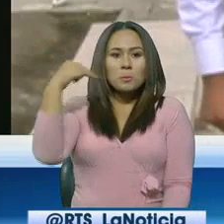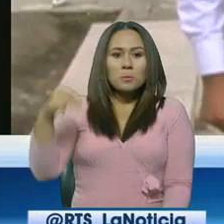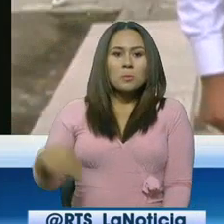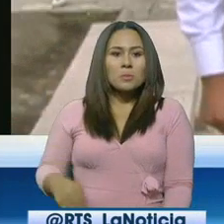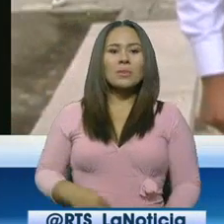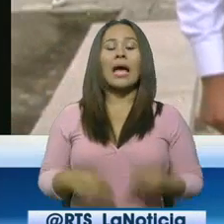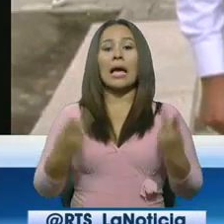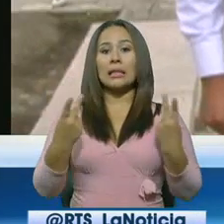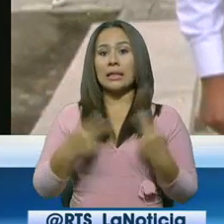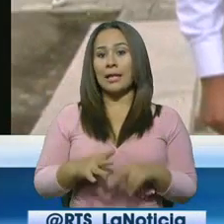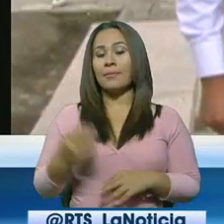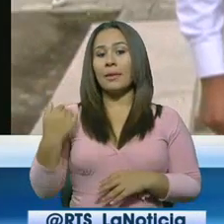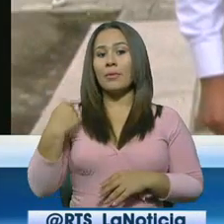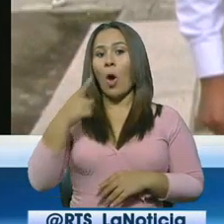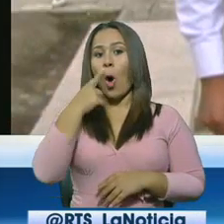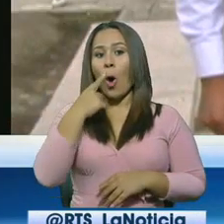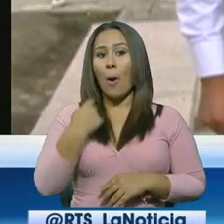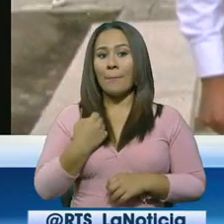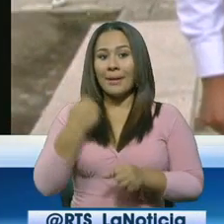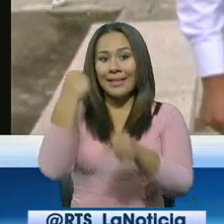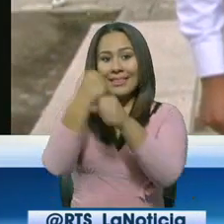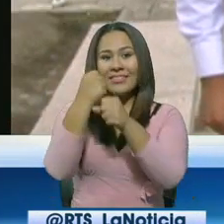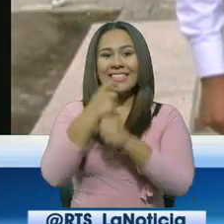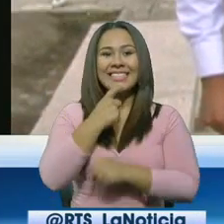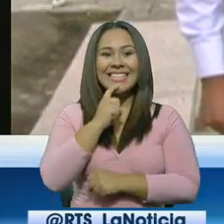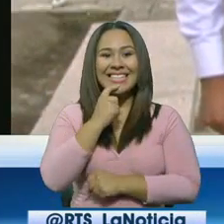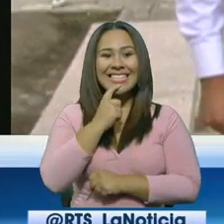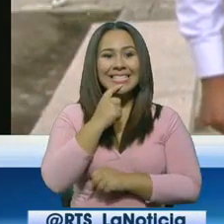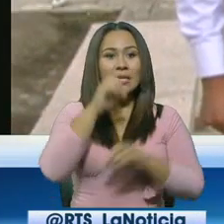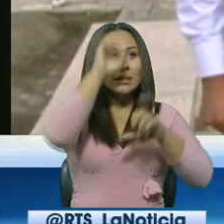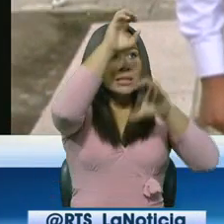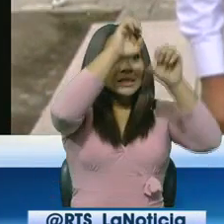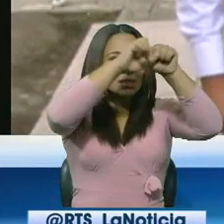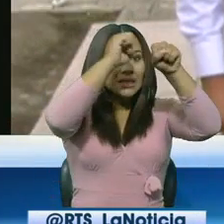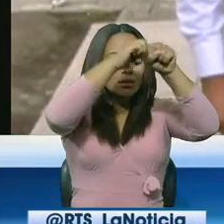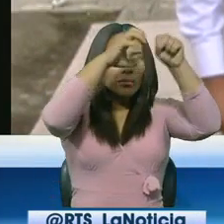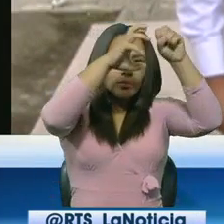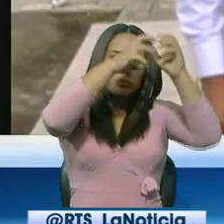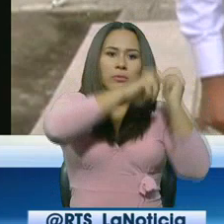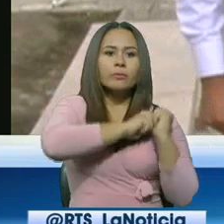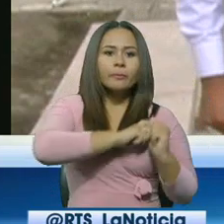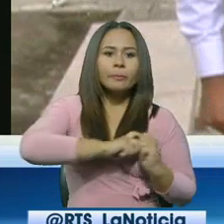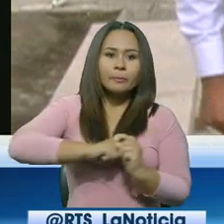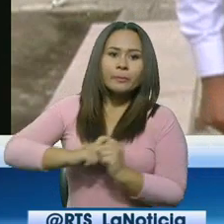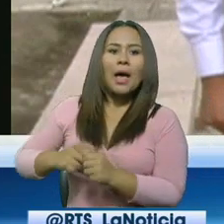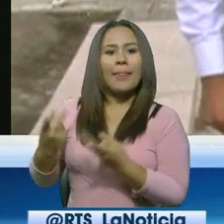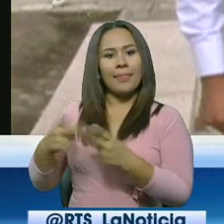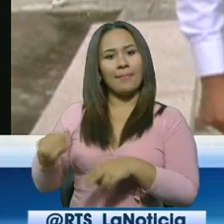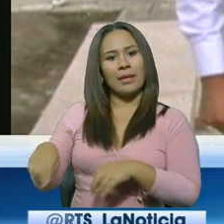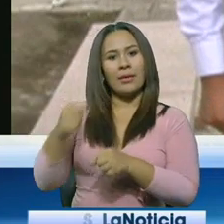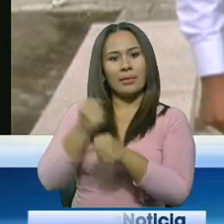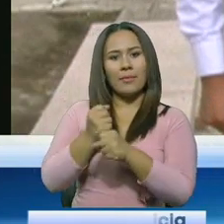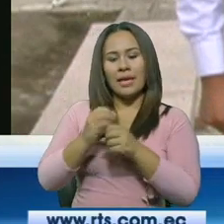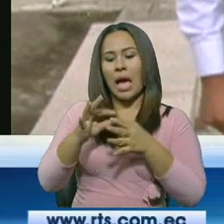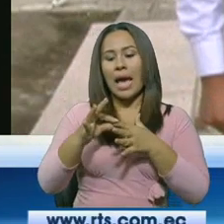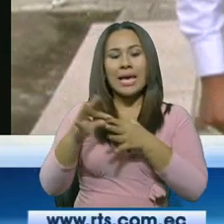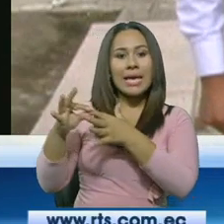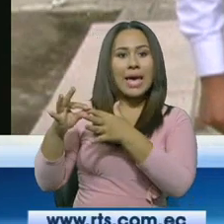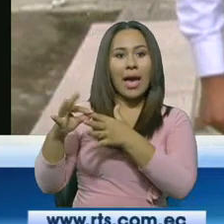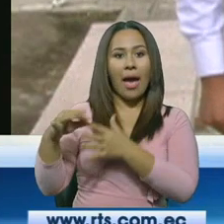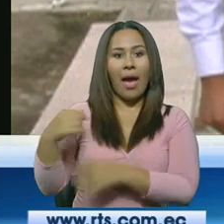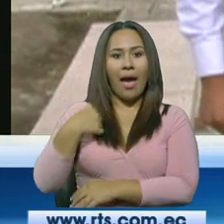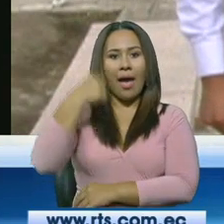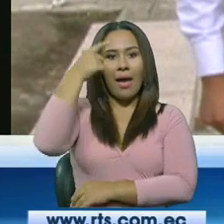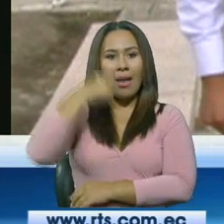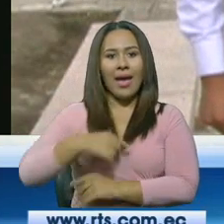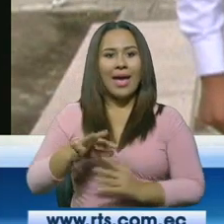también ahora tenemos a Baltasar Ruzca, que es el último hielero. Él está trabajando acá en el Museo del Cantón y también